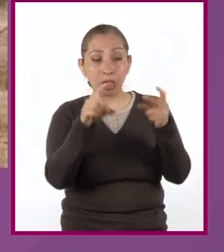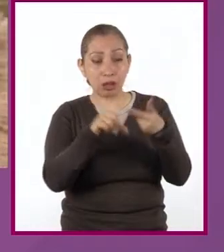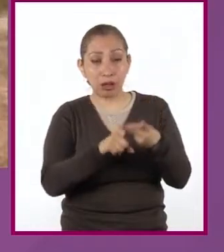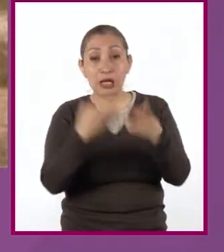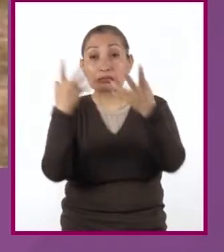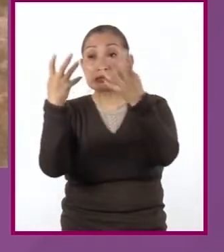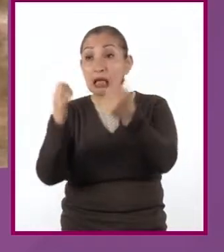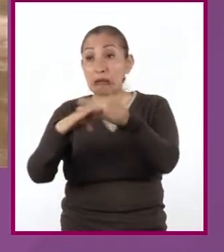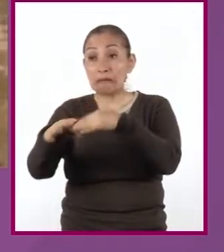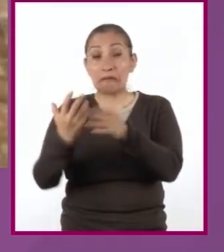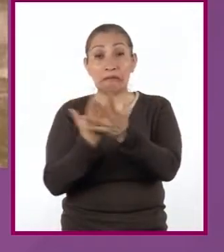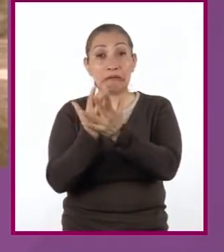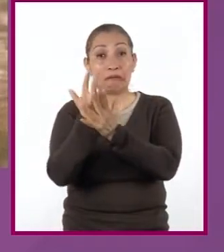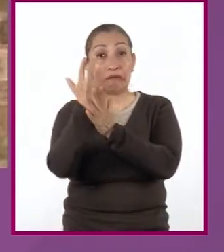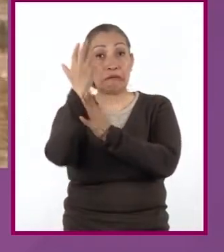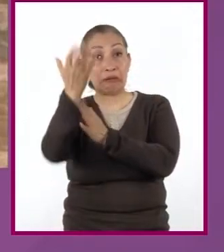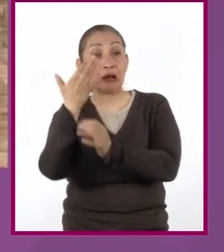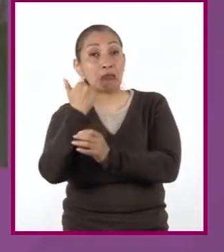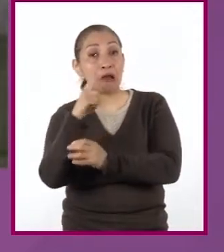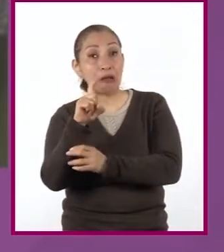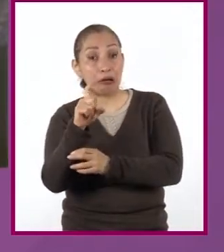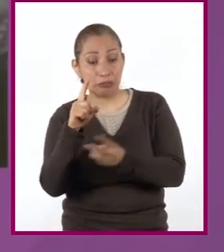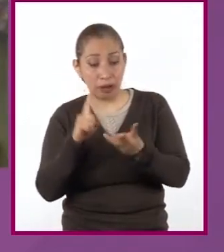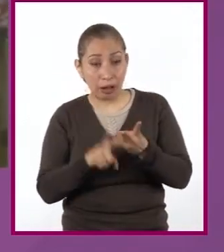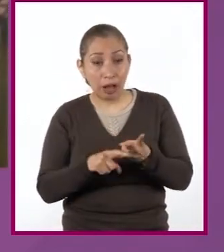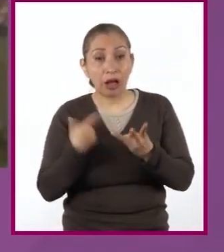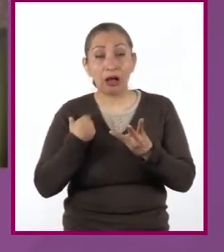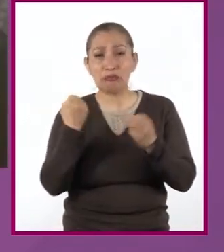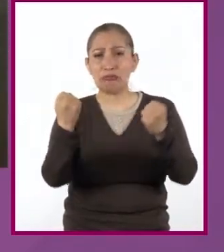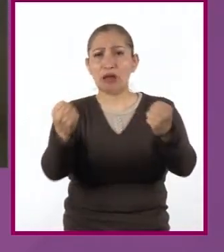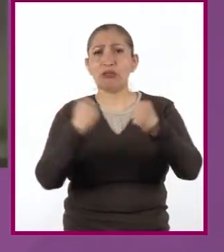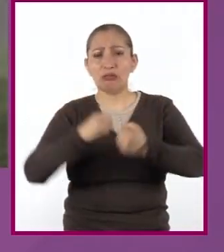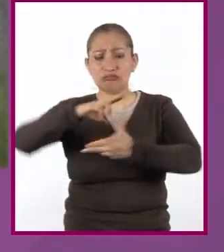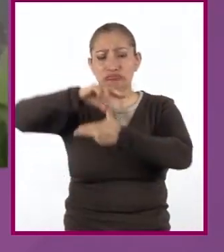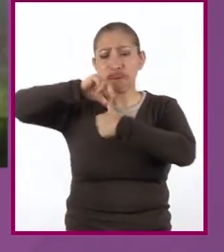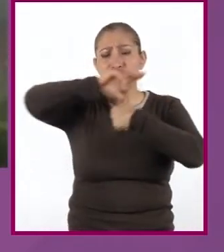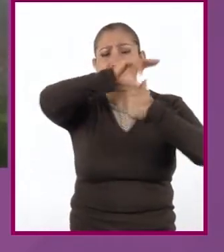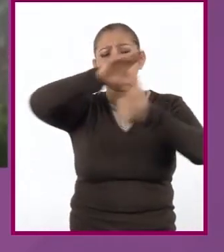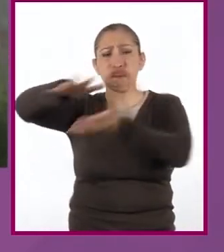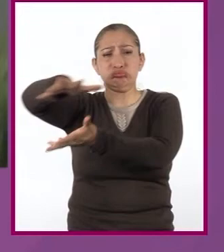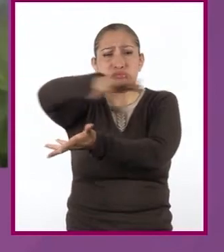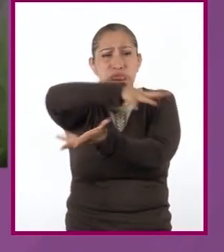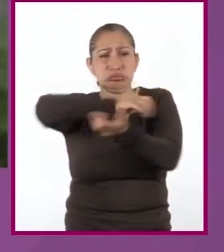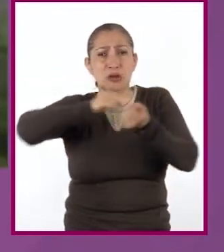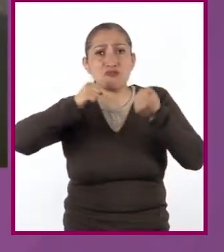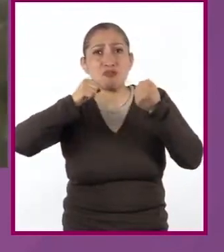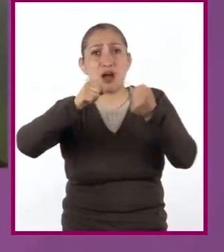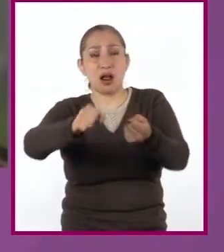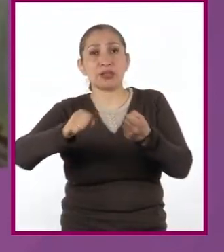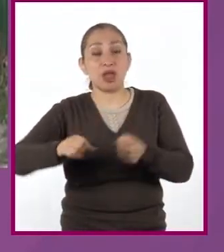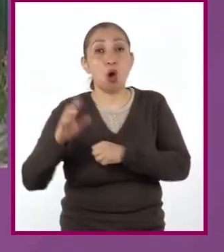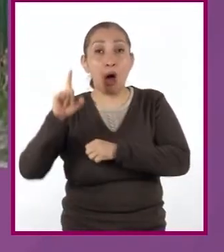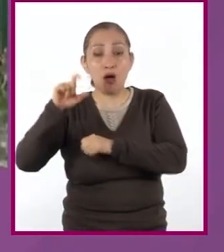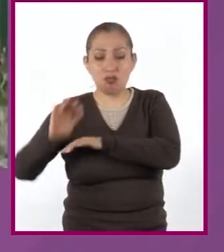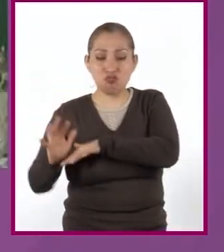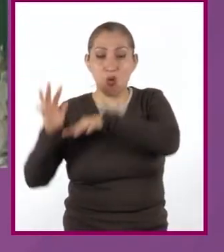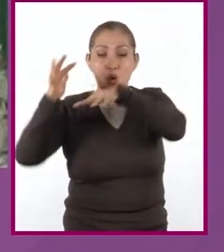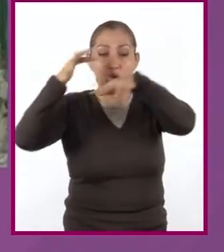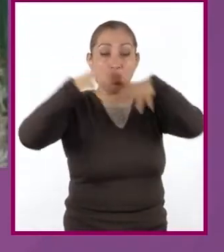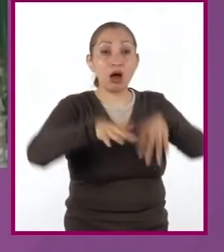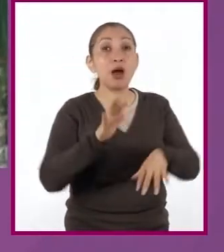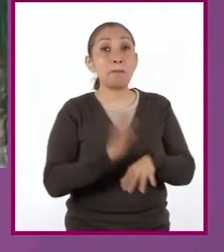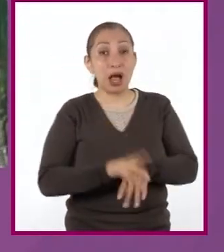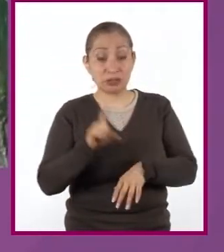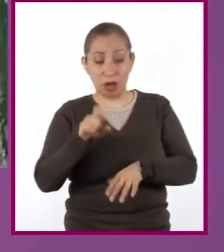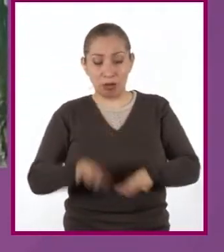las sequías severas que causan escasez de agua, la potenciación de los efectos de los huracanes, ciclones y tsunamis, el aumento